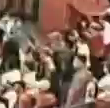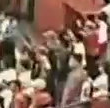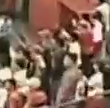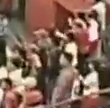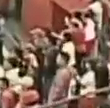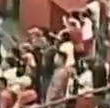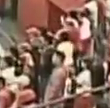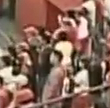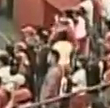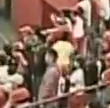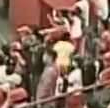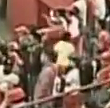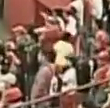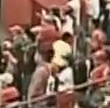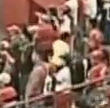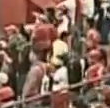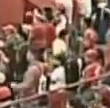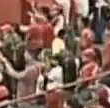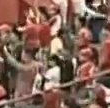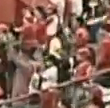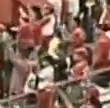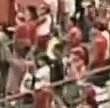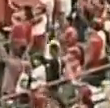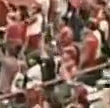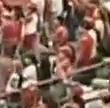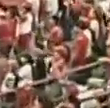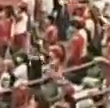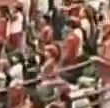viva la victoria del 15 de octubre